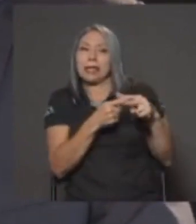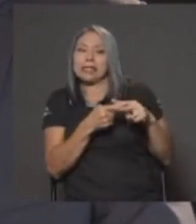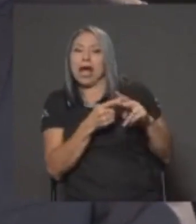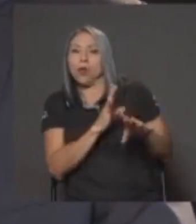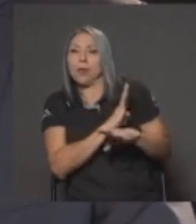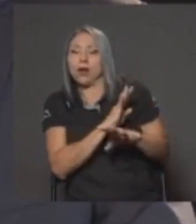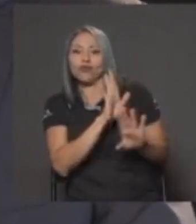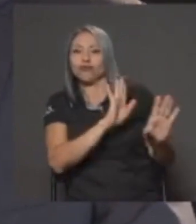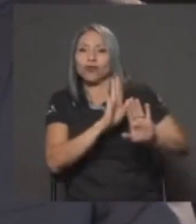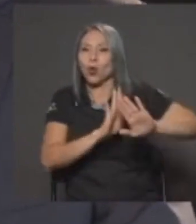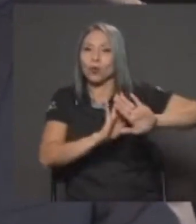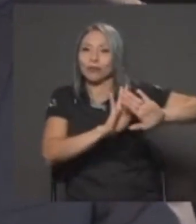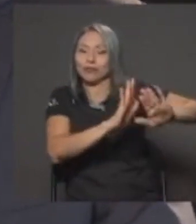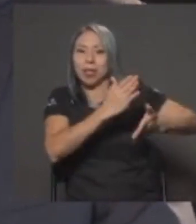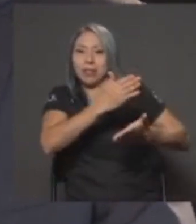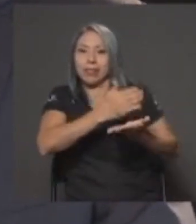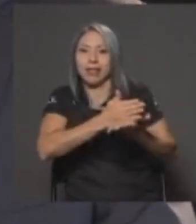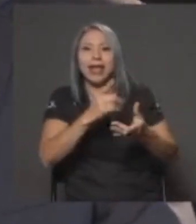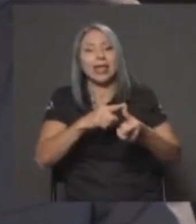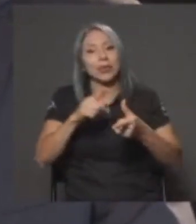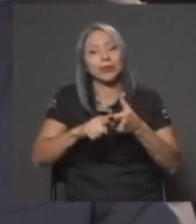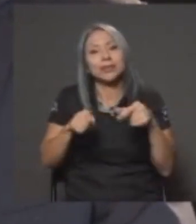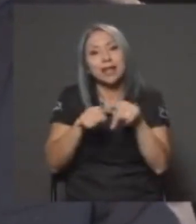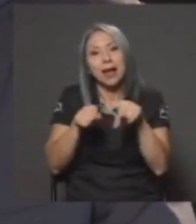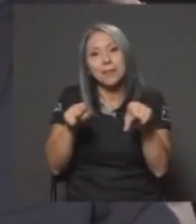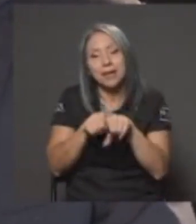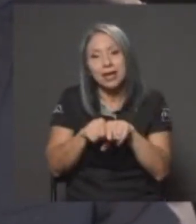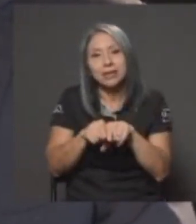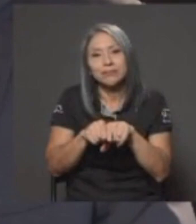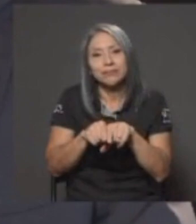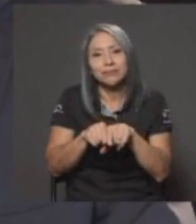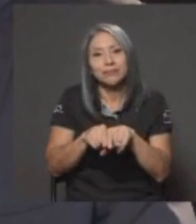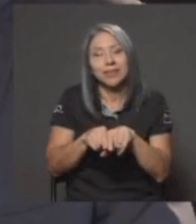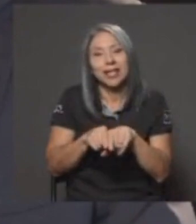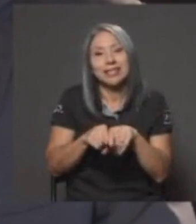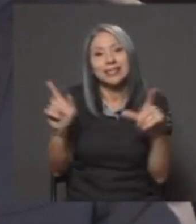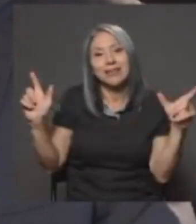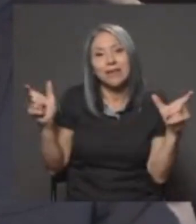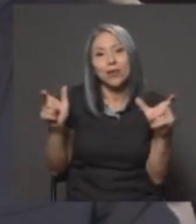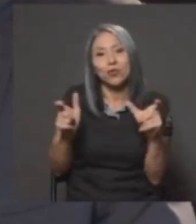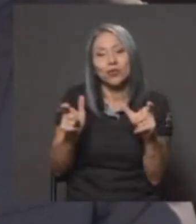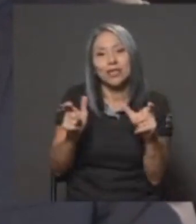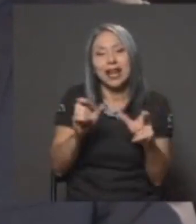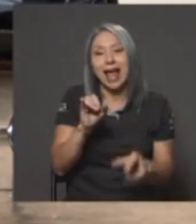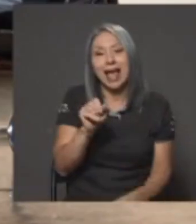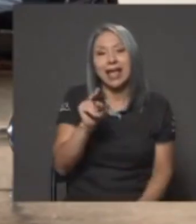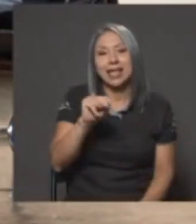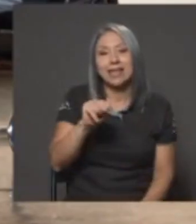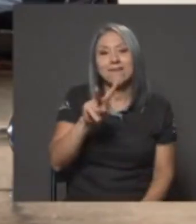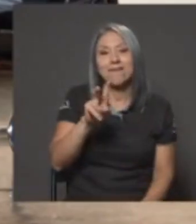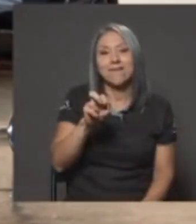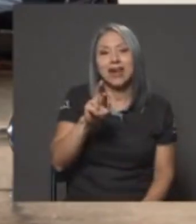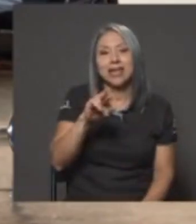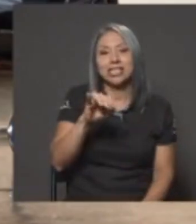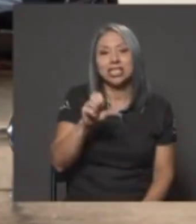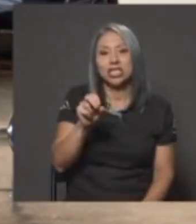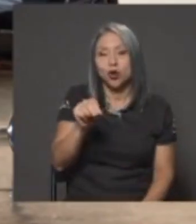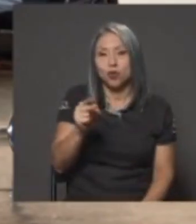prestado, y se reduce también la inversión. Entonces,